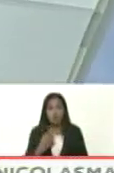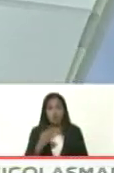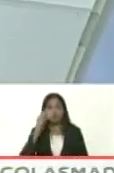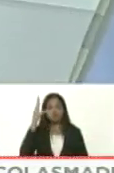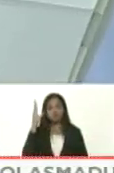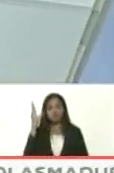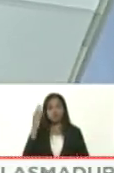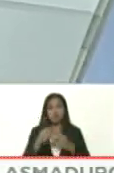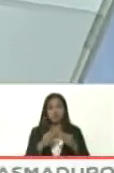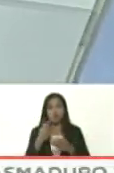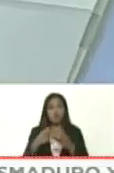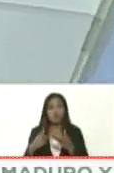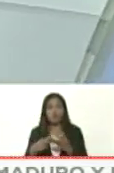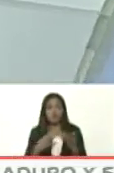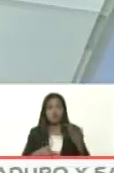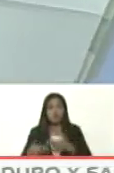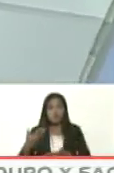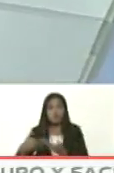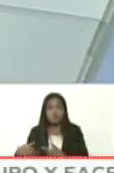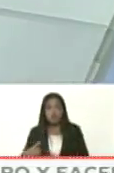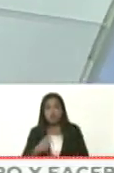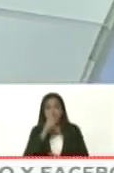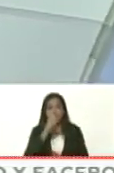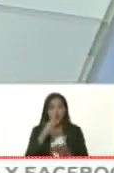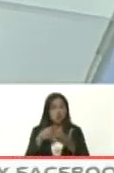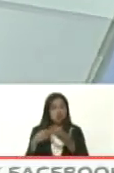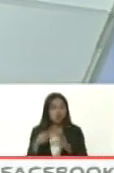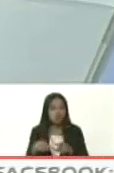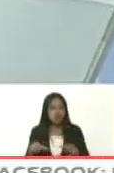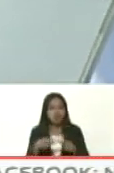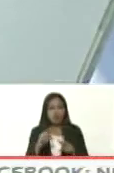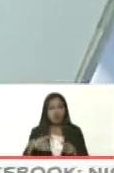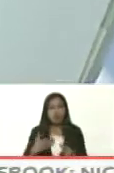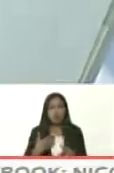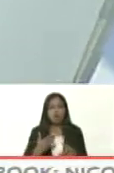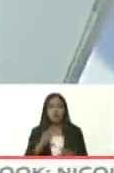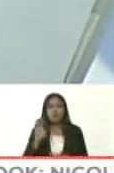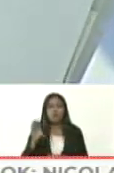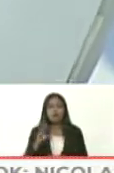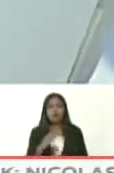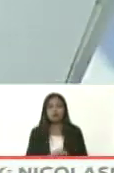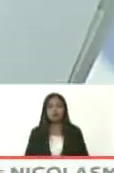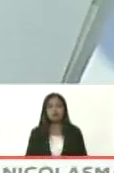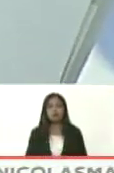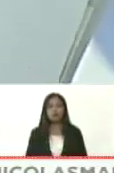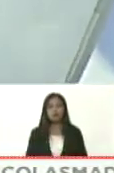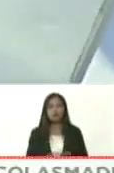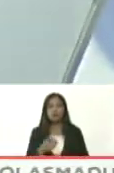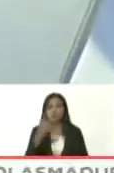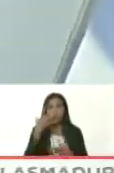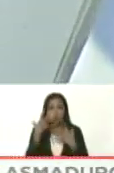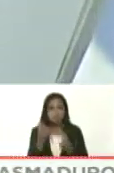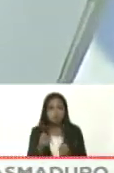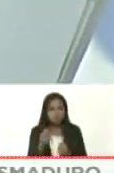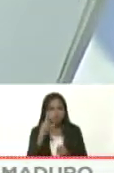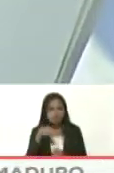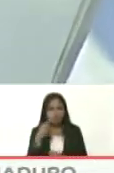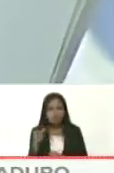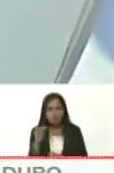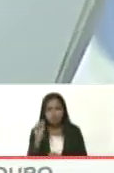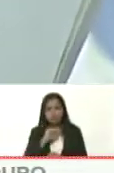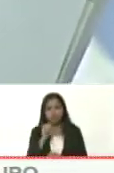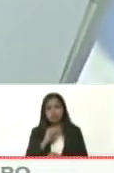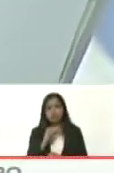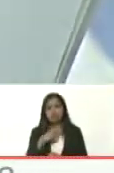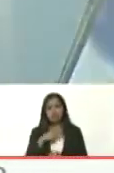de darle el servicio de agua en cualquier circunstancia que el país tenga que enfrentar? Ustedes me entienden, ¿verdad?